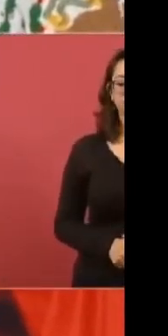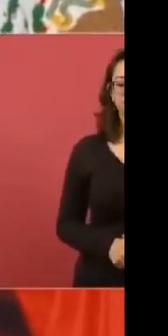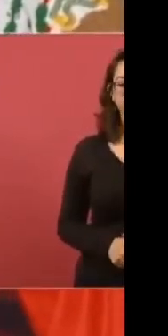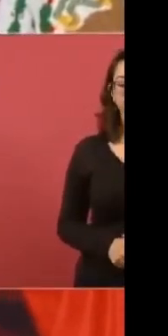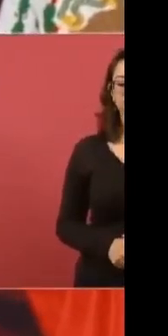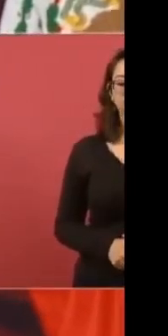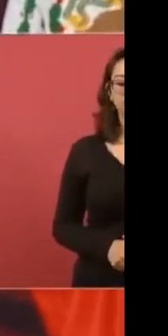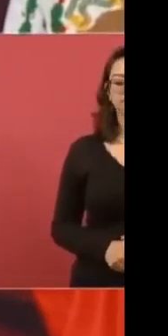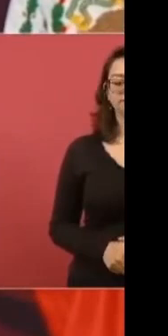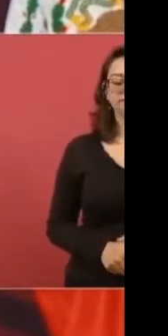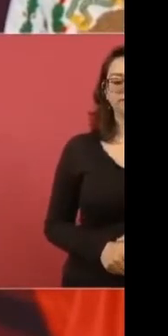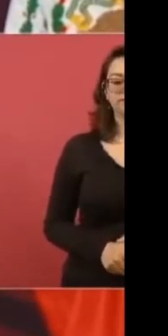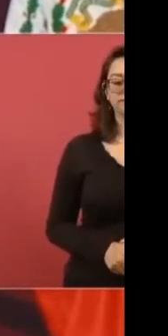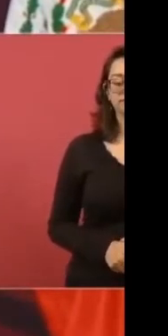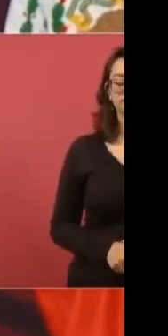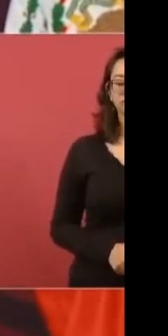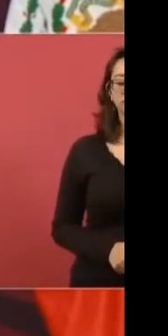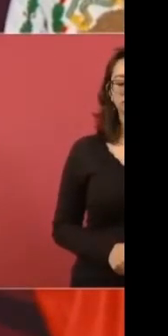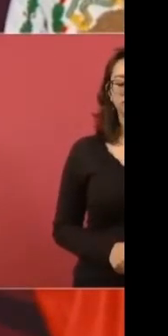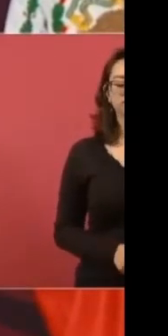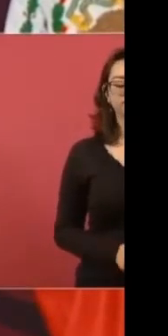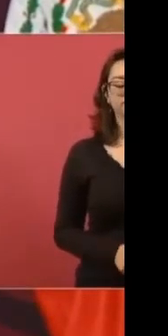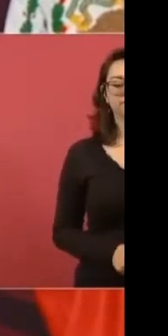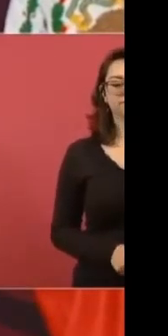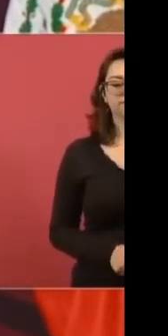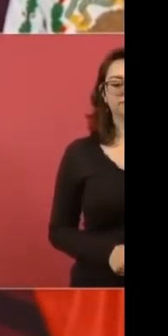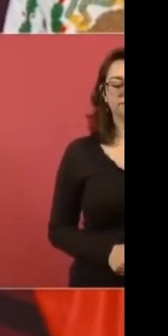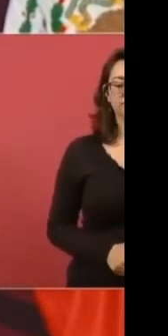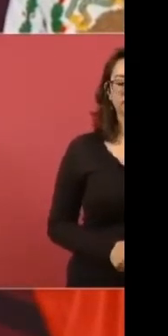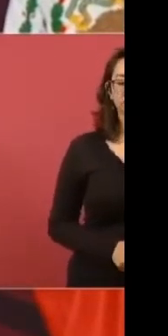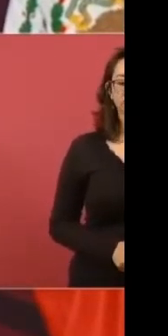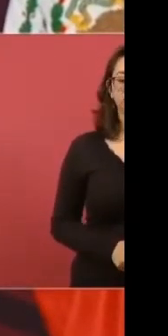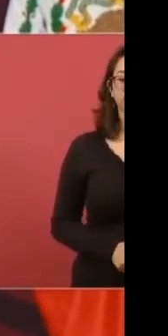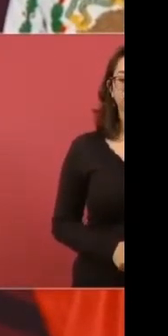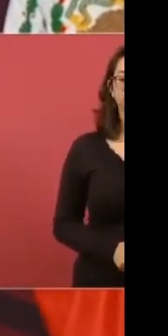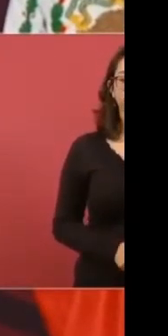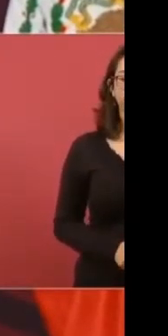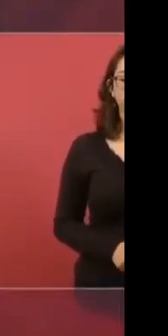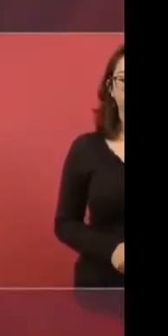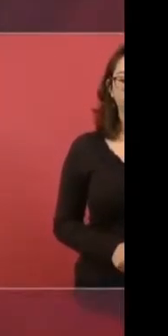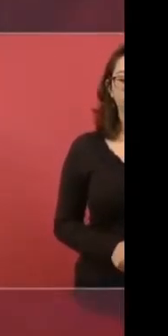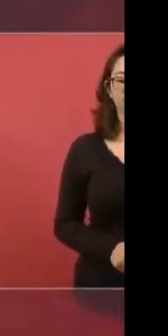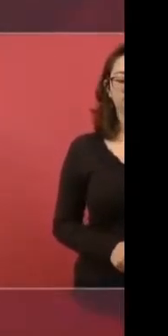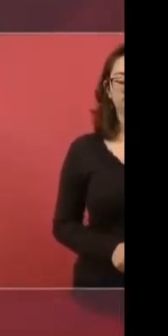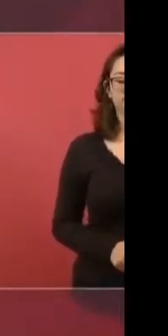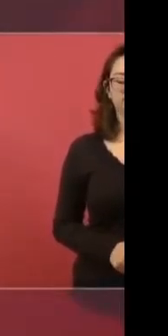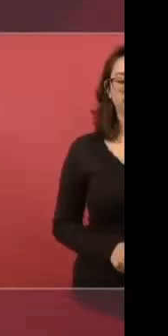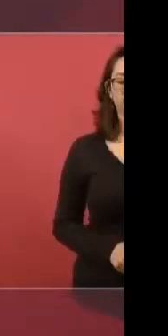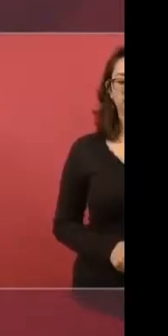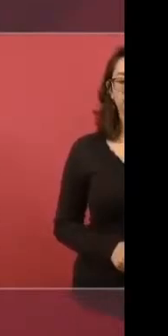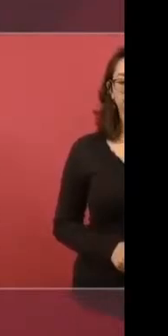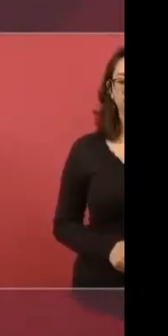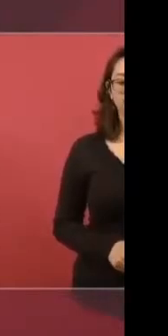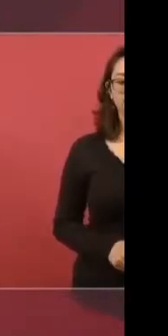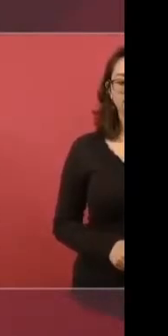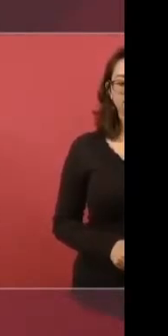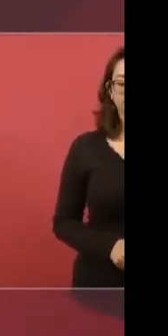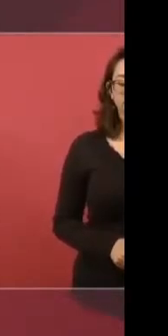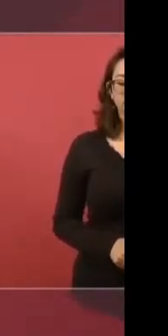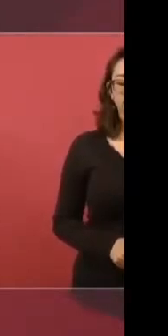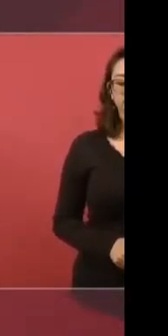por un tipo pero lo que trata de decir el presidente nfc Víctor es de que están creando una moda